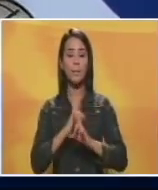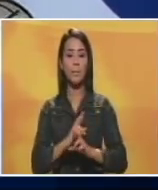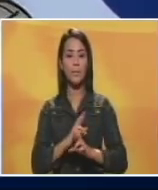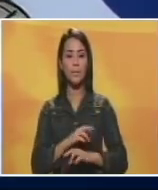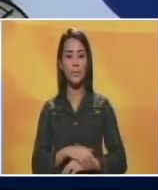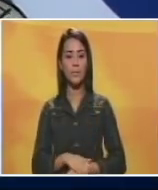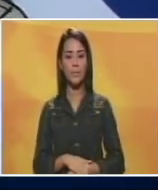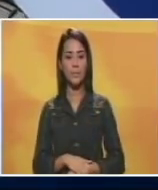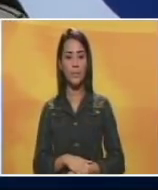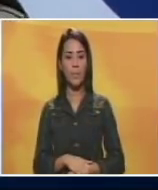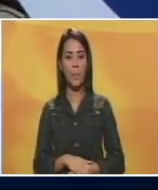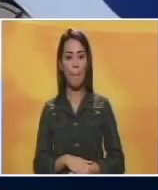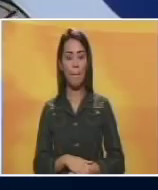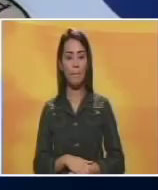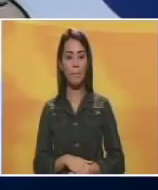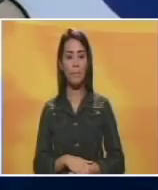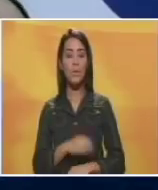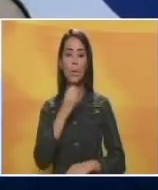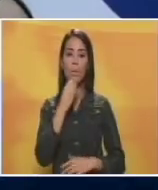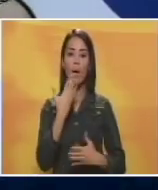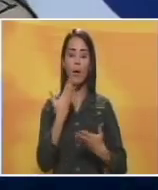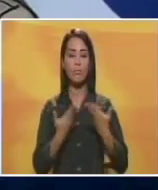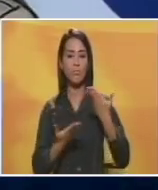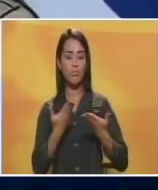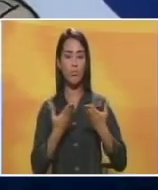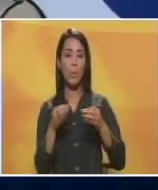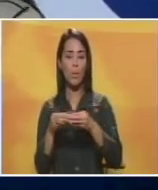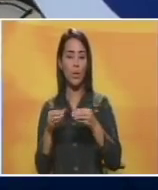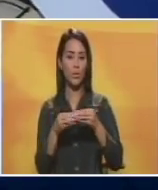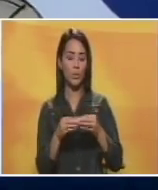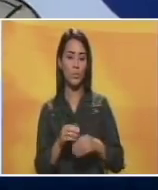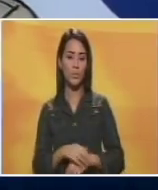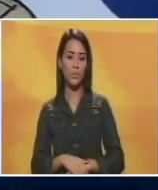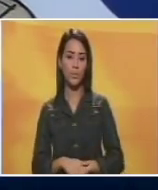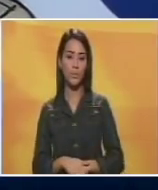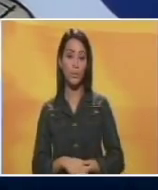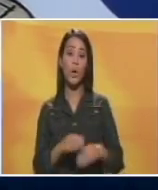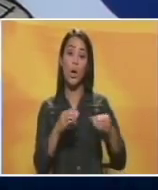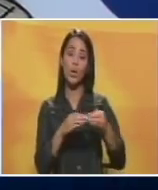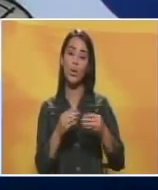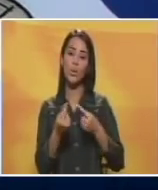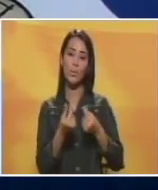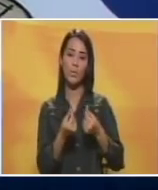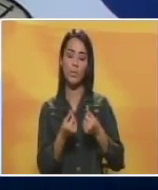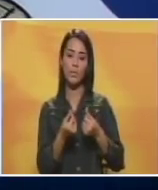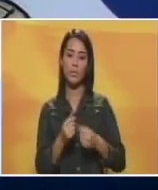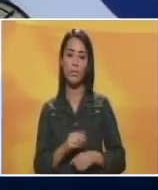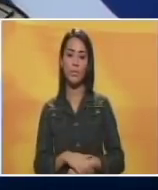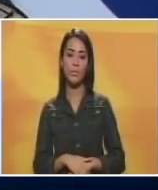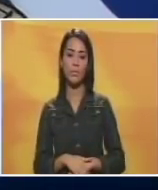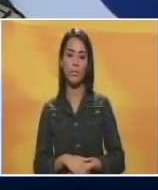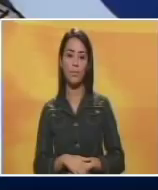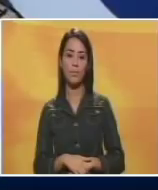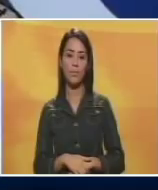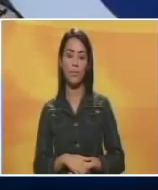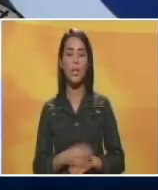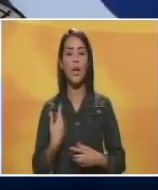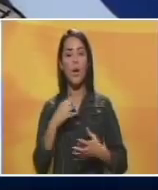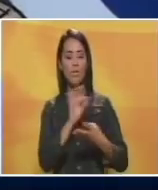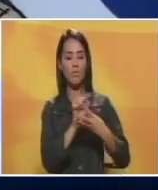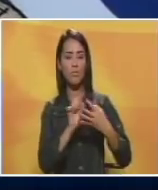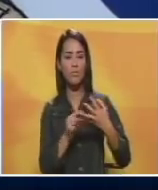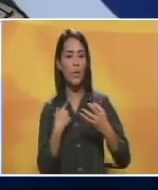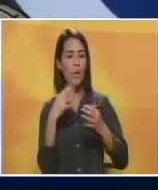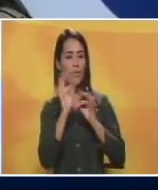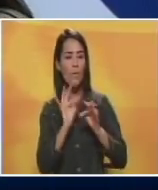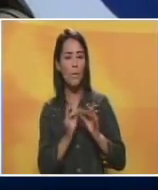respuestas, son ventajas en comparación con el grupo financiero. Sin embargo, los grupos financieros tienen toda una metodología desarrollada,